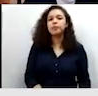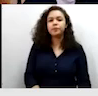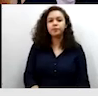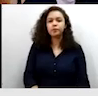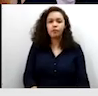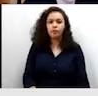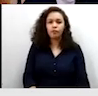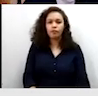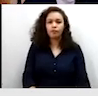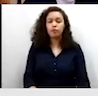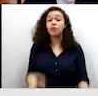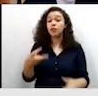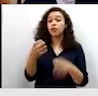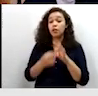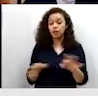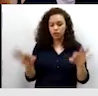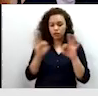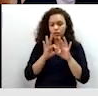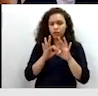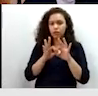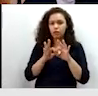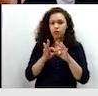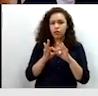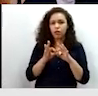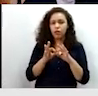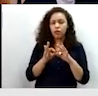Algo que es importante, toda esta,